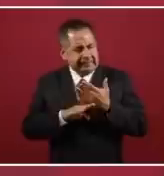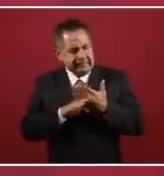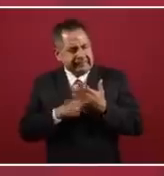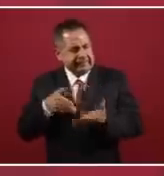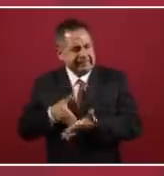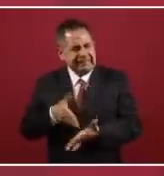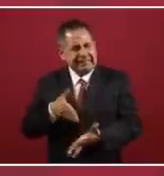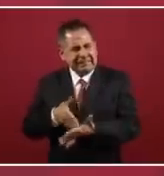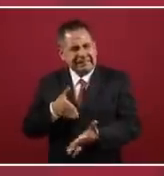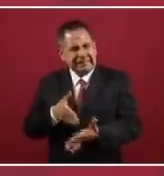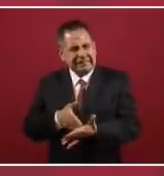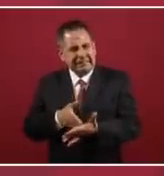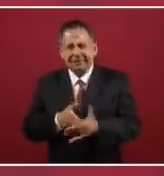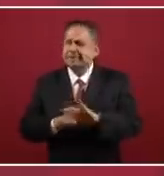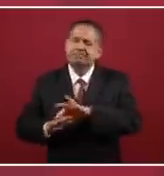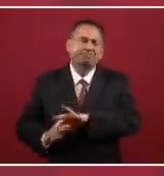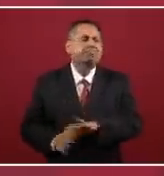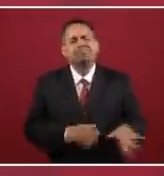evidente.